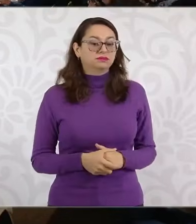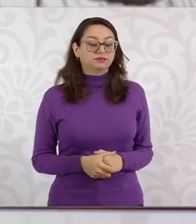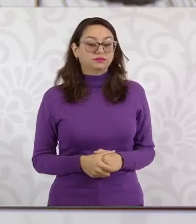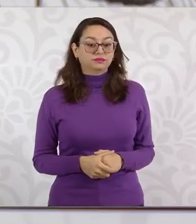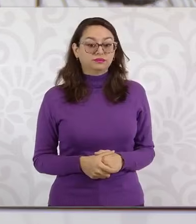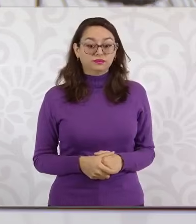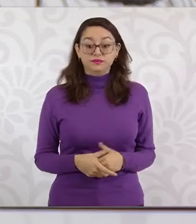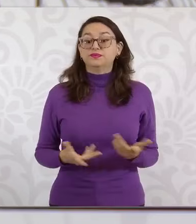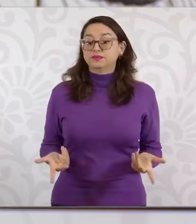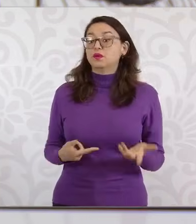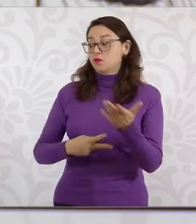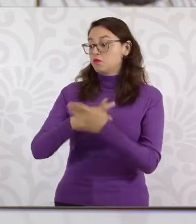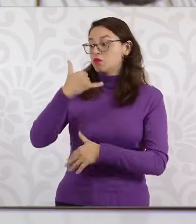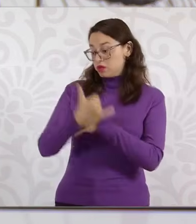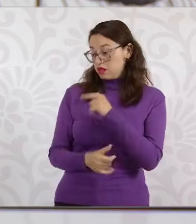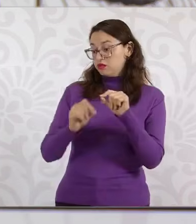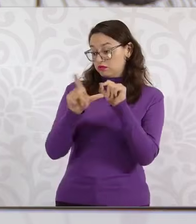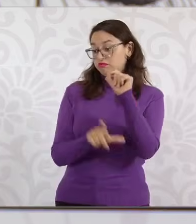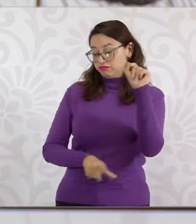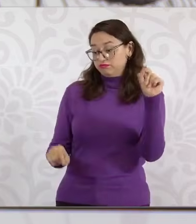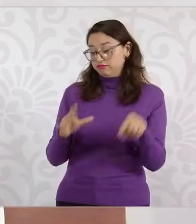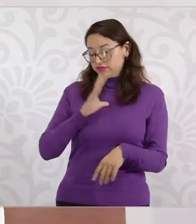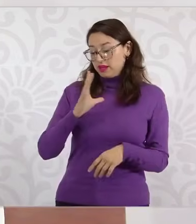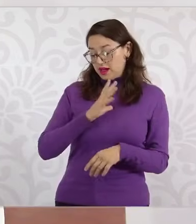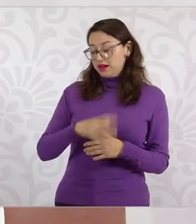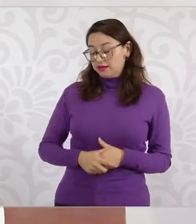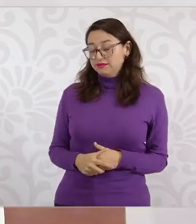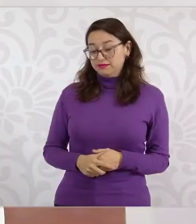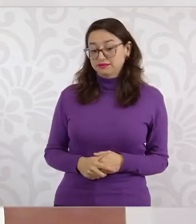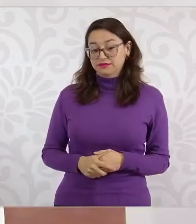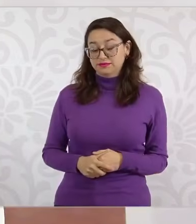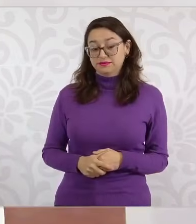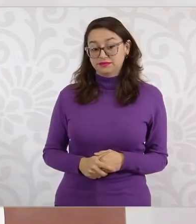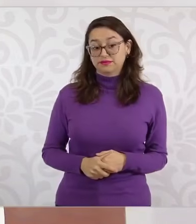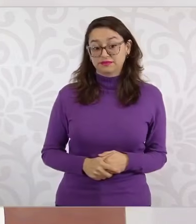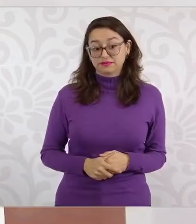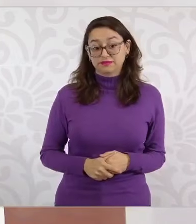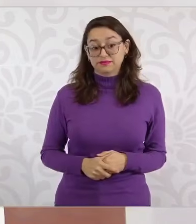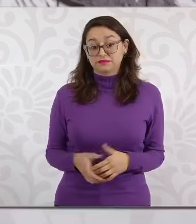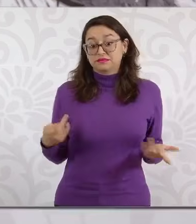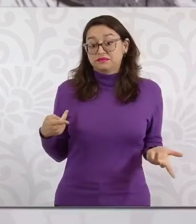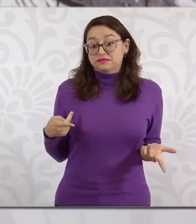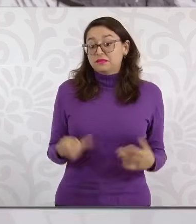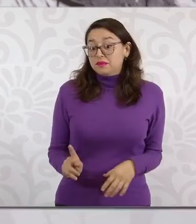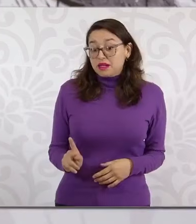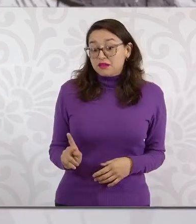Sí, es un proyecto de nación, sí. Pero si yo estuviera mal calificada,